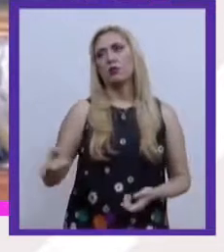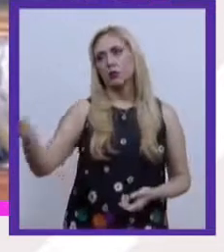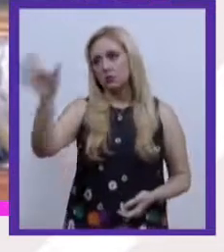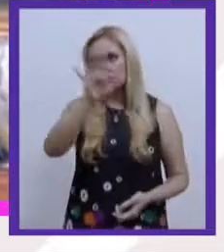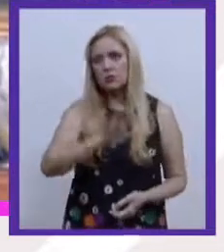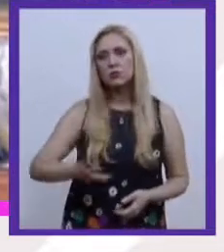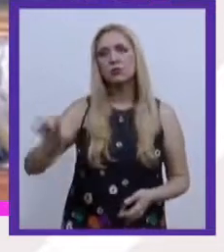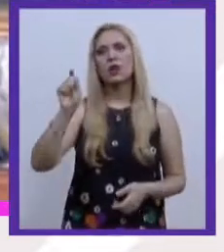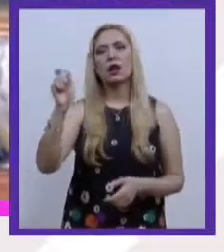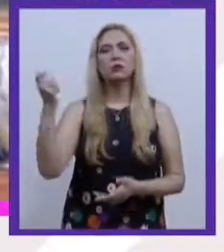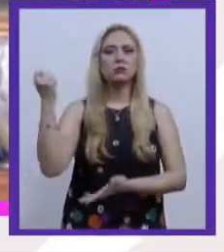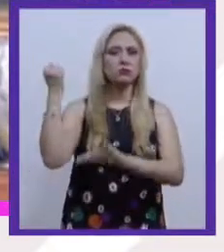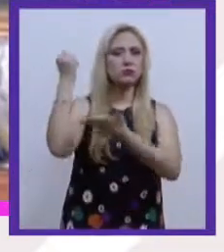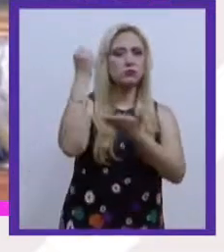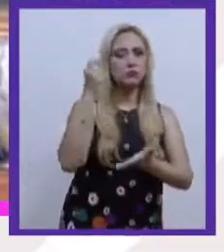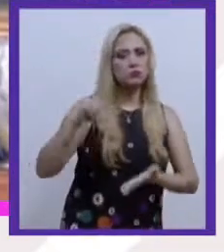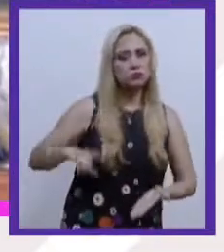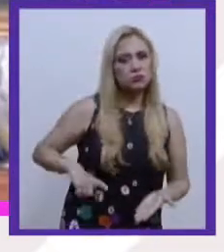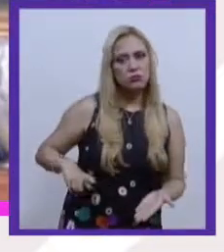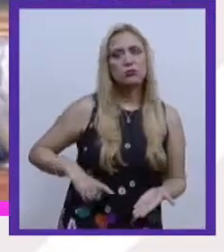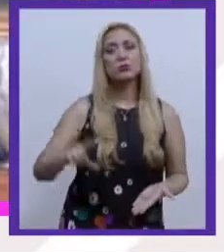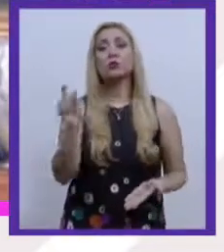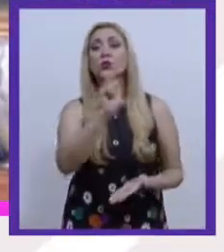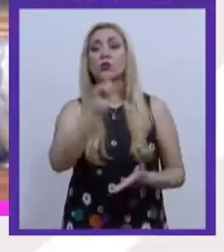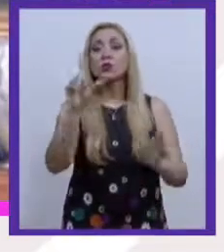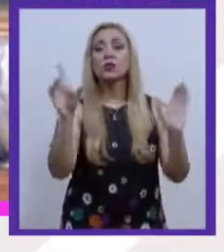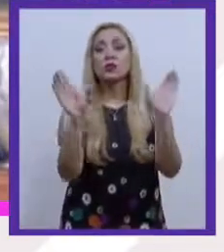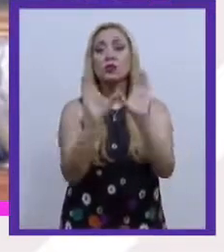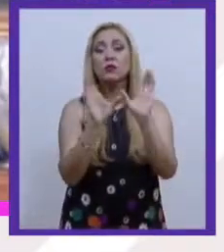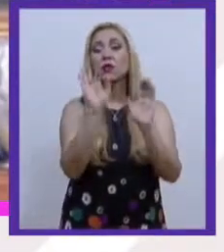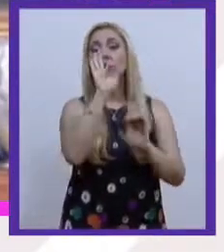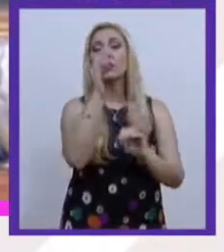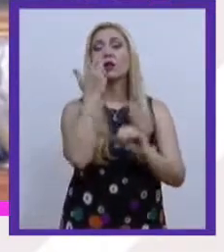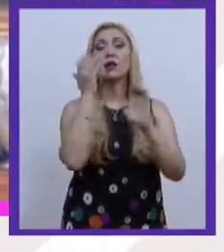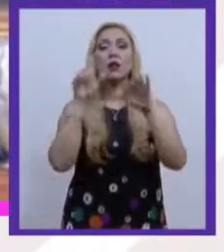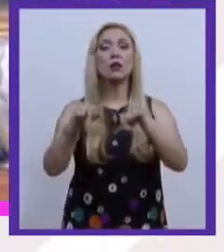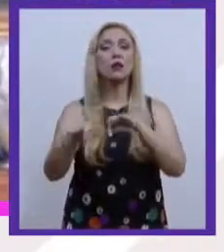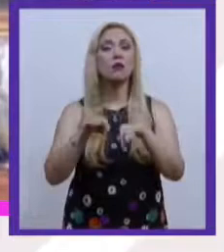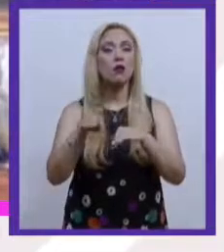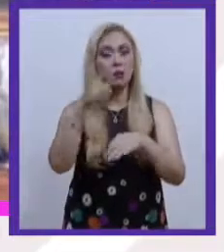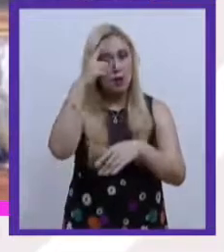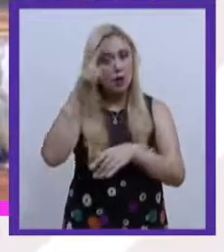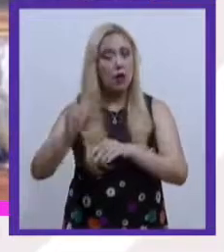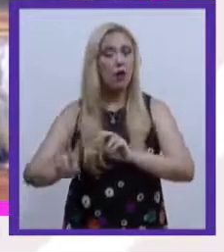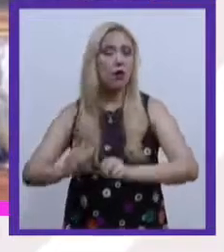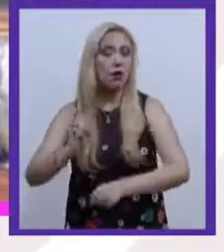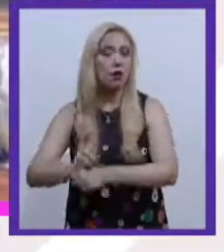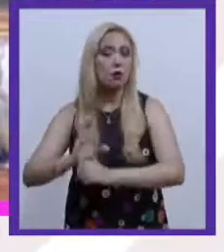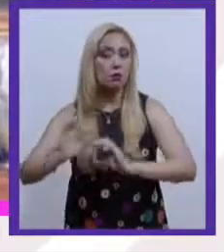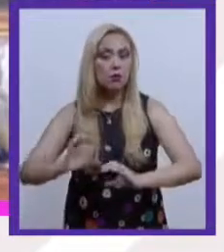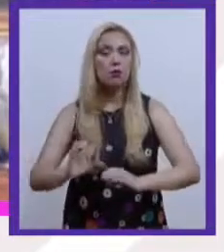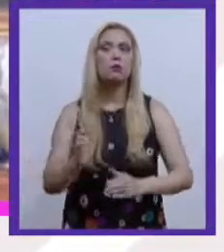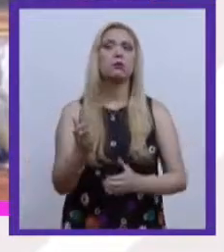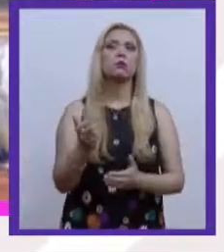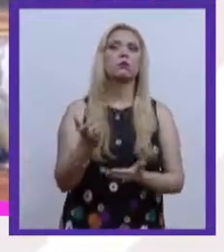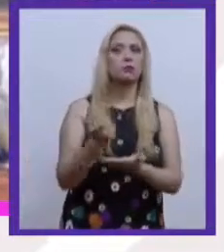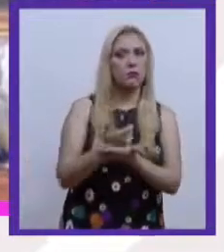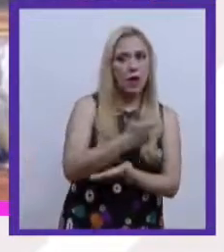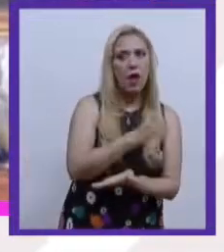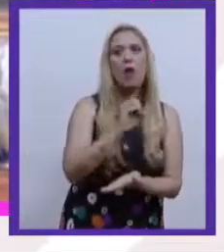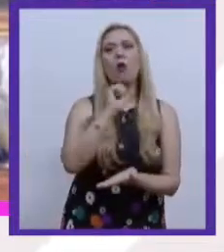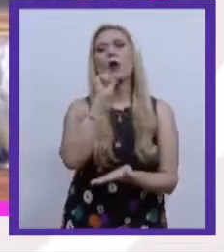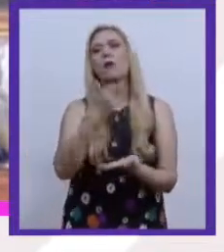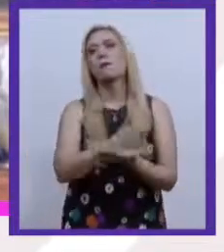cuidados, la profesionalización y certificación de quienes trabajan en este sector de manera remunerada y no remunerada, por solo